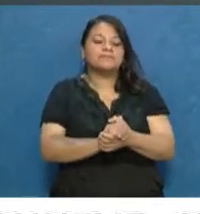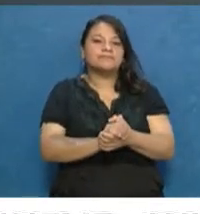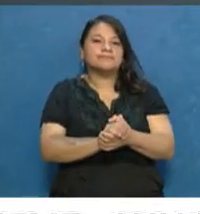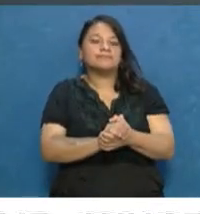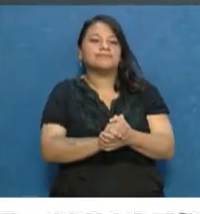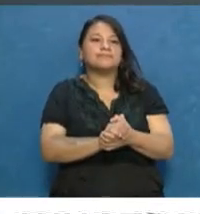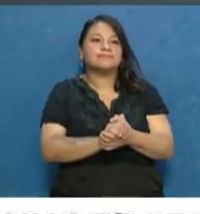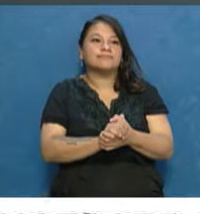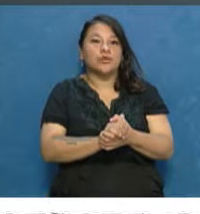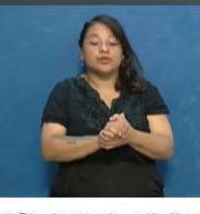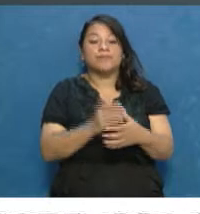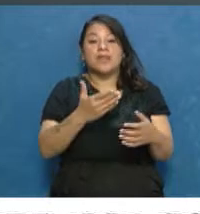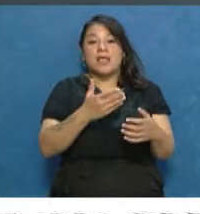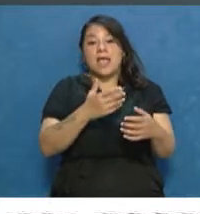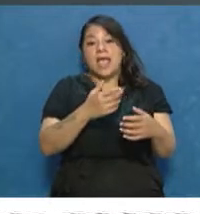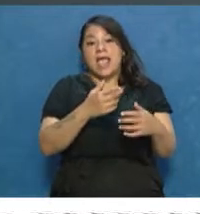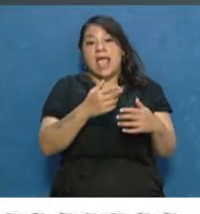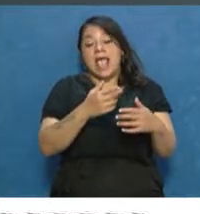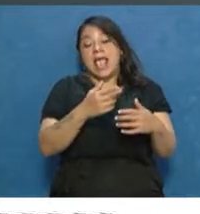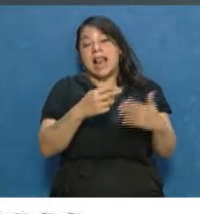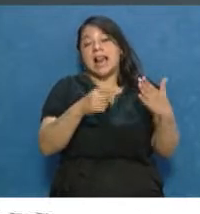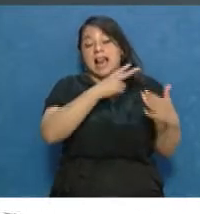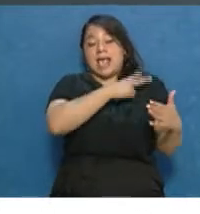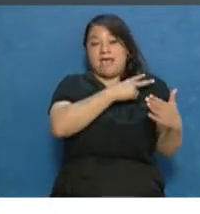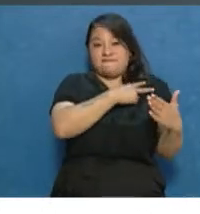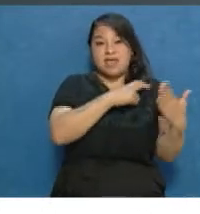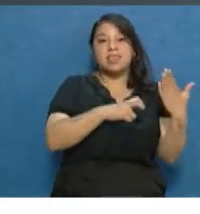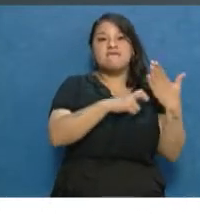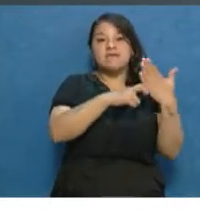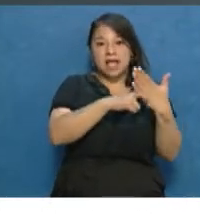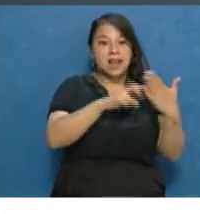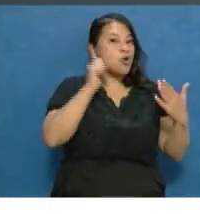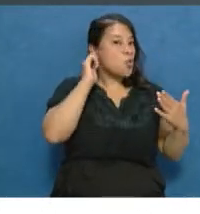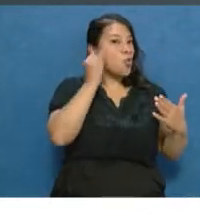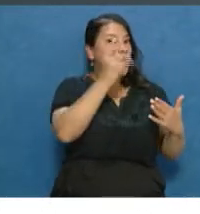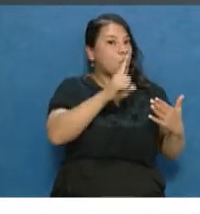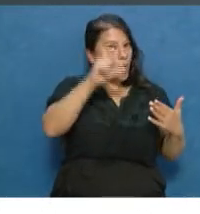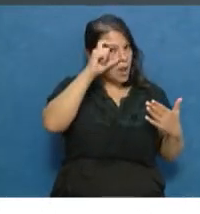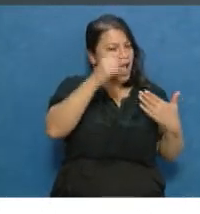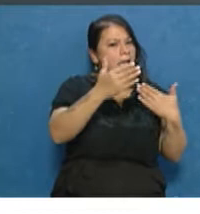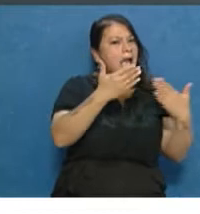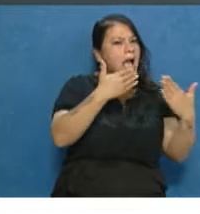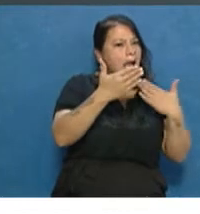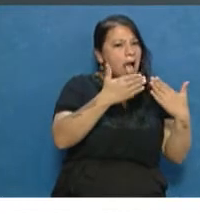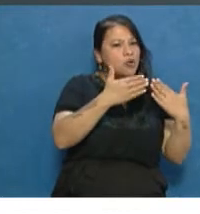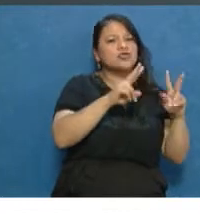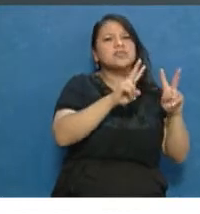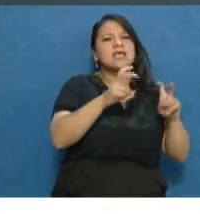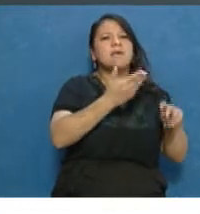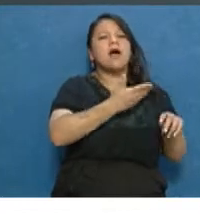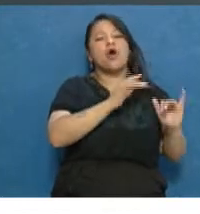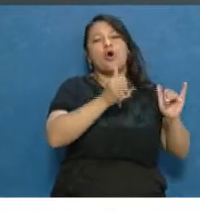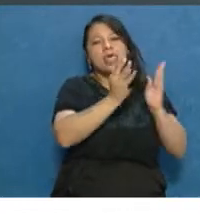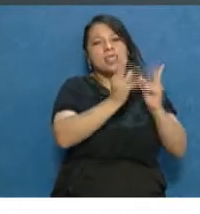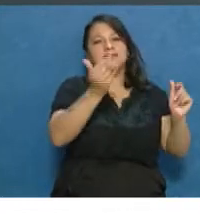que habló el procurador Alejandro Goulet, quien no quiso dar definiciones con respecto al caso de Florencia,